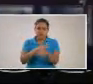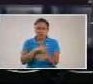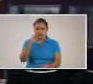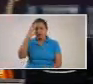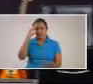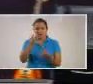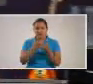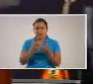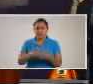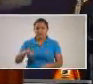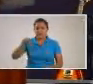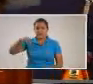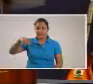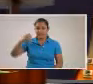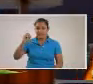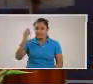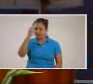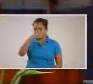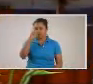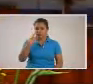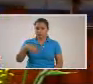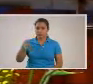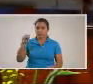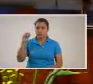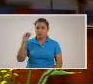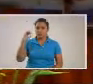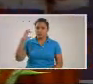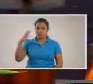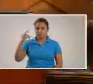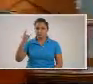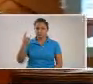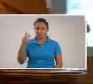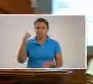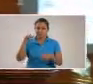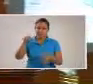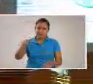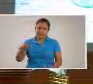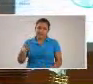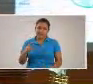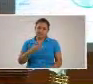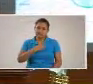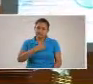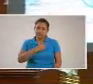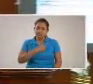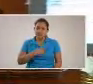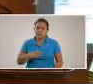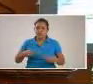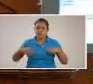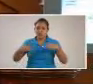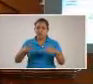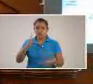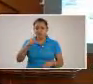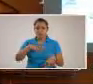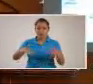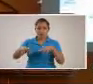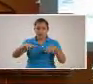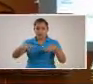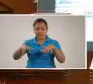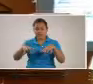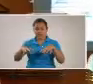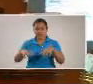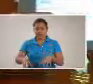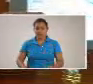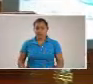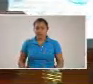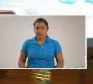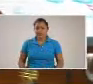quedó despoblado, ¿verdad? No, pero sí ya hubo un movimiento que sacudió aquella nación,